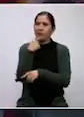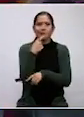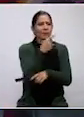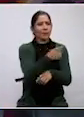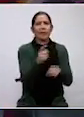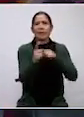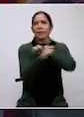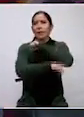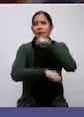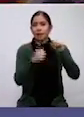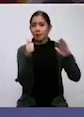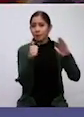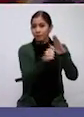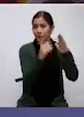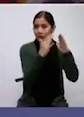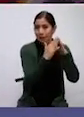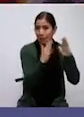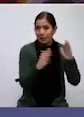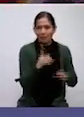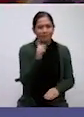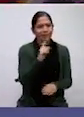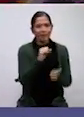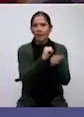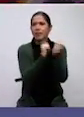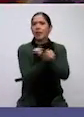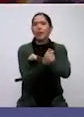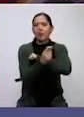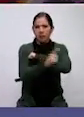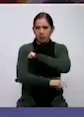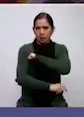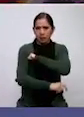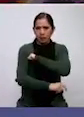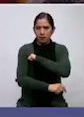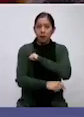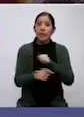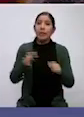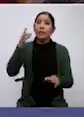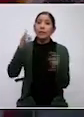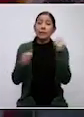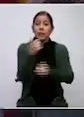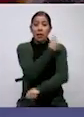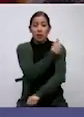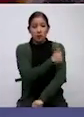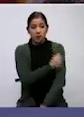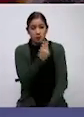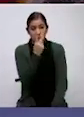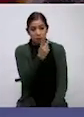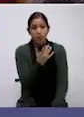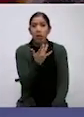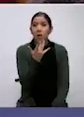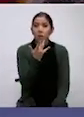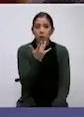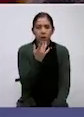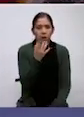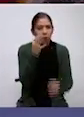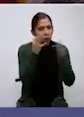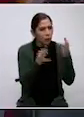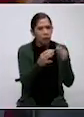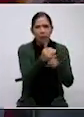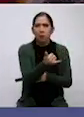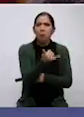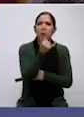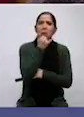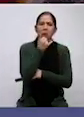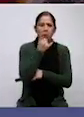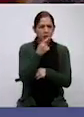fuera cierto, si las autoridades competentes corroboran esto, se puede revocar su detención domiciliaria